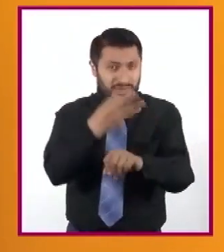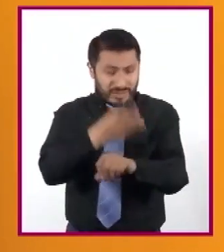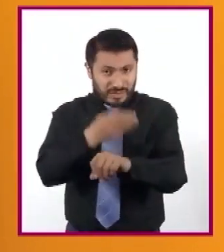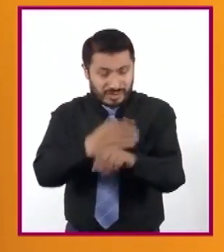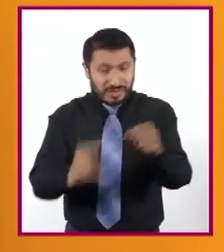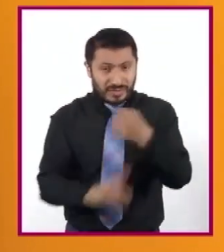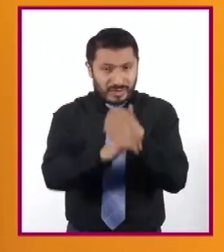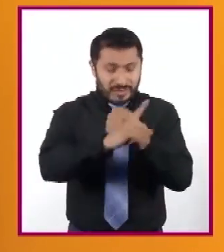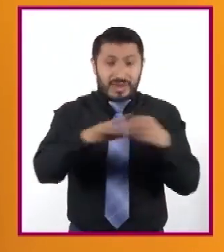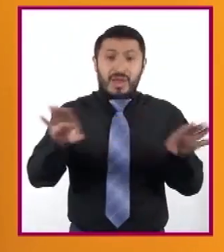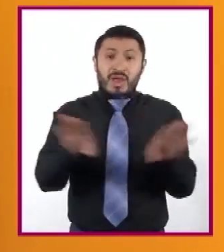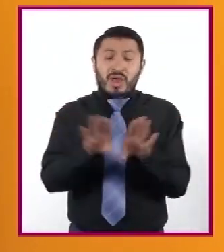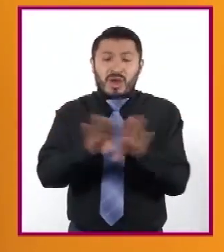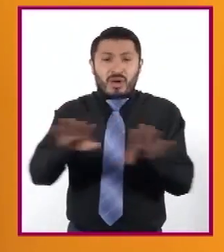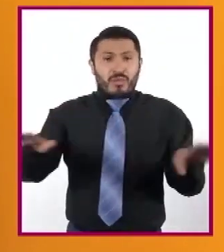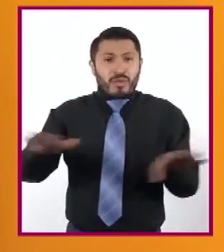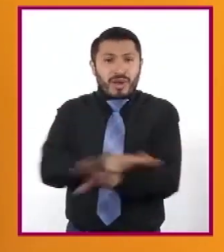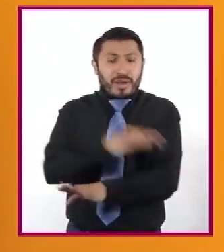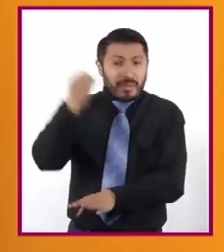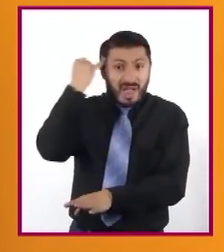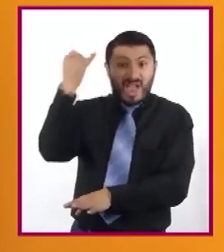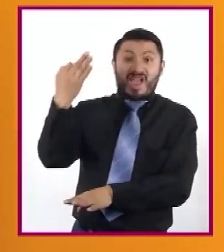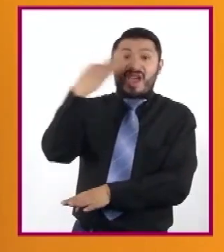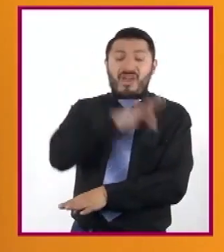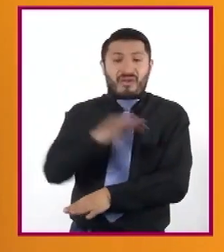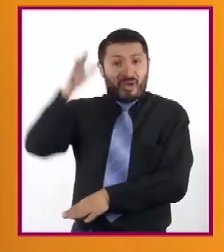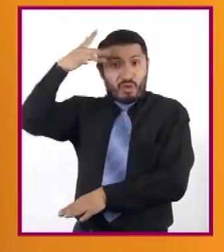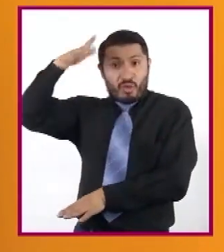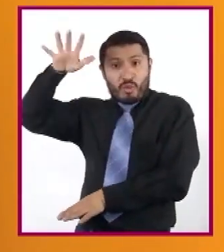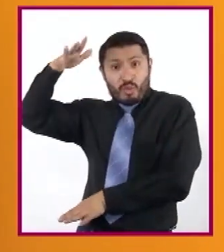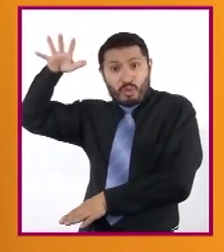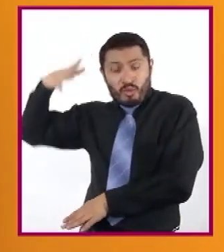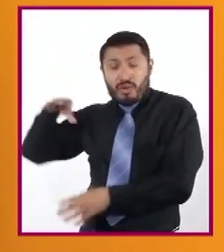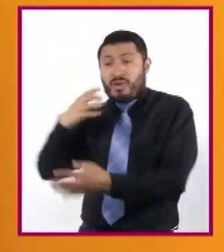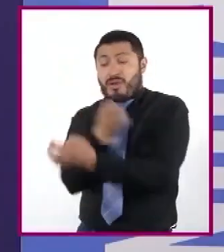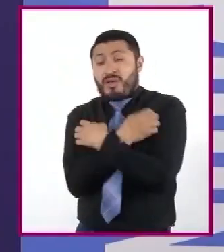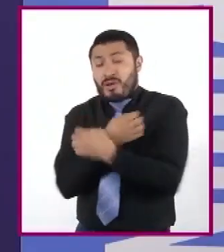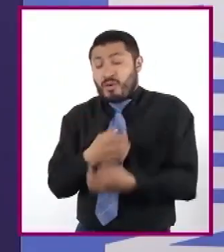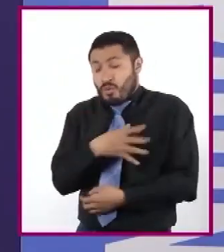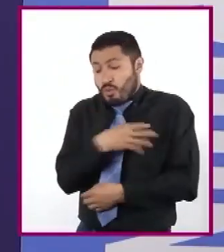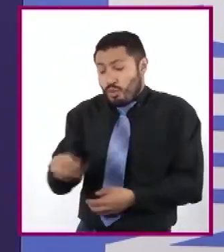los prejuicios establecidos por los adultos al momento de educar a sus hijos?